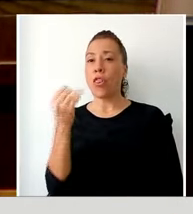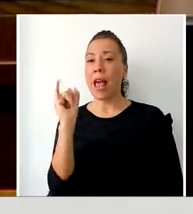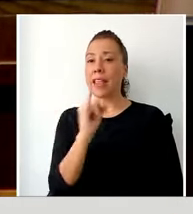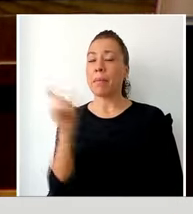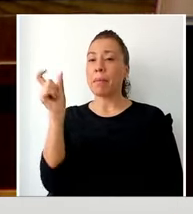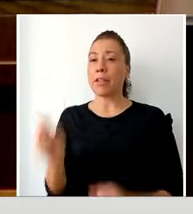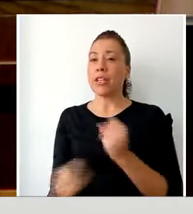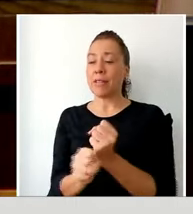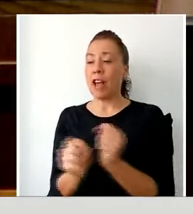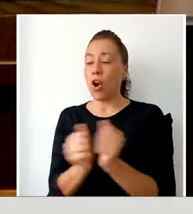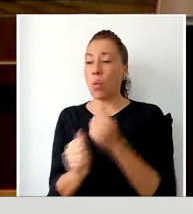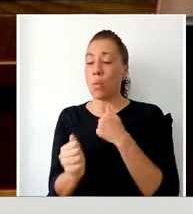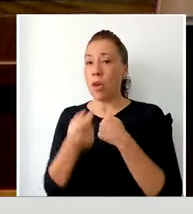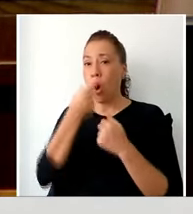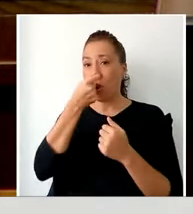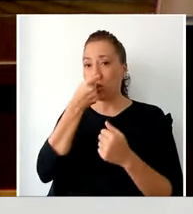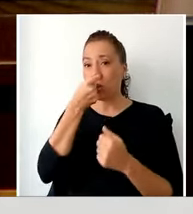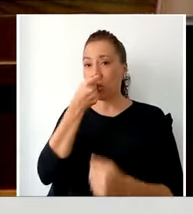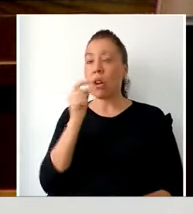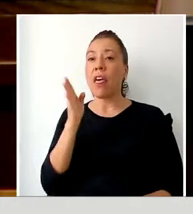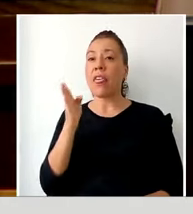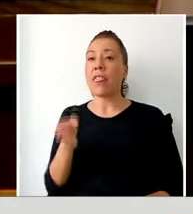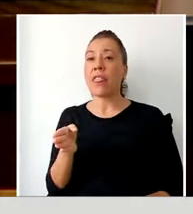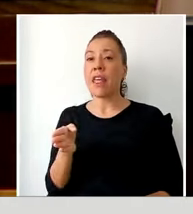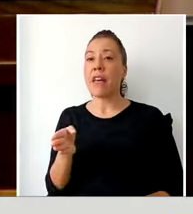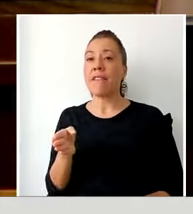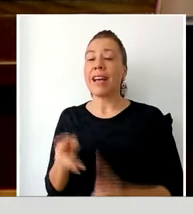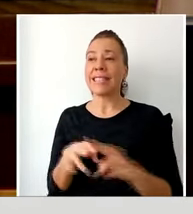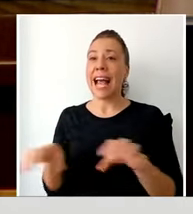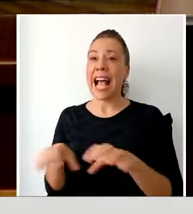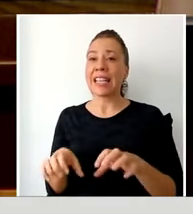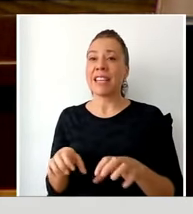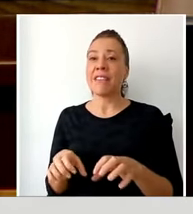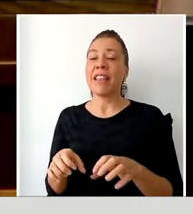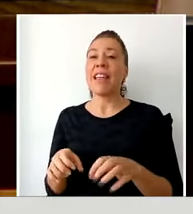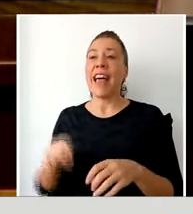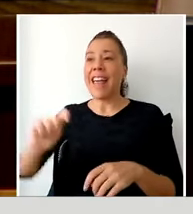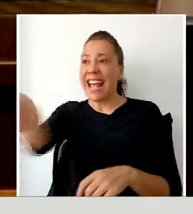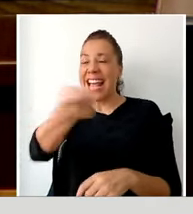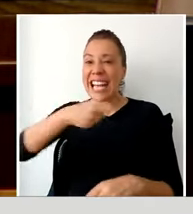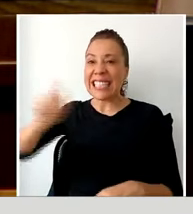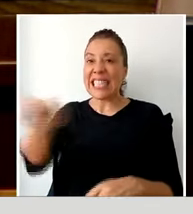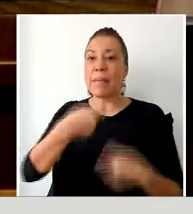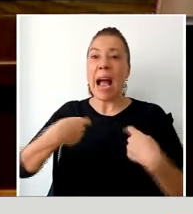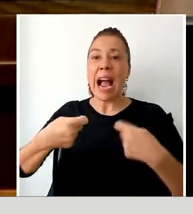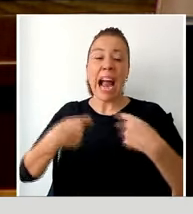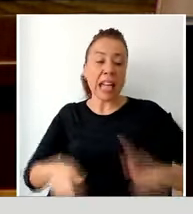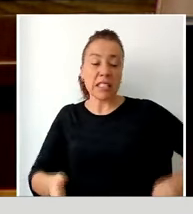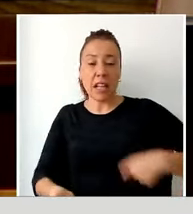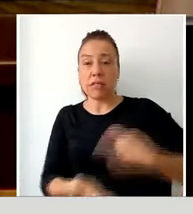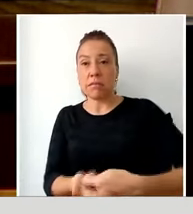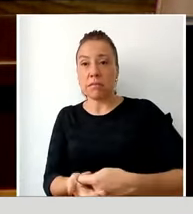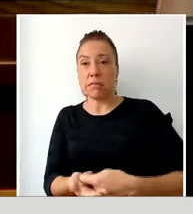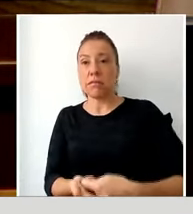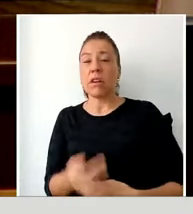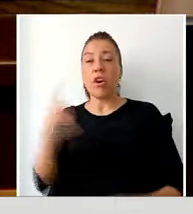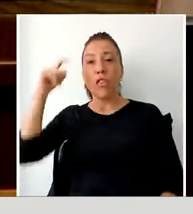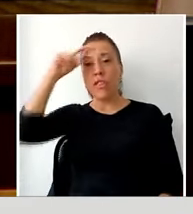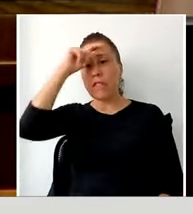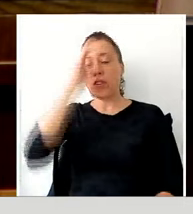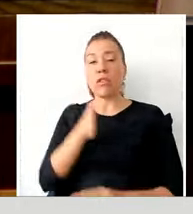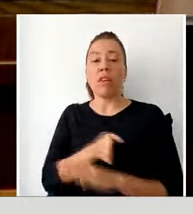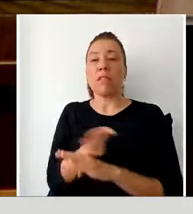en osorno que tiene que para hacer actividades grima tiene que gastar parte de su bolsillos y con dificultad venir a Santiago